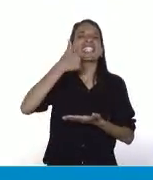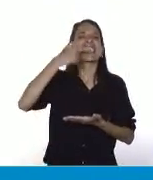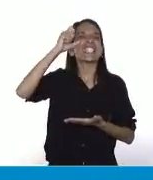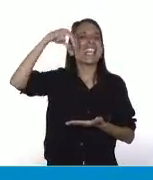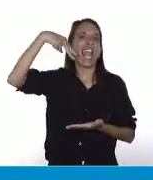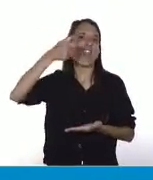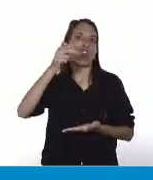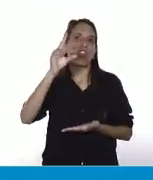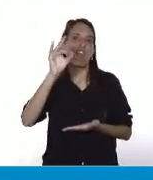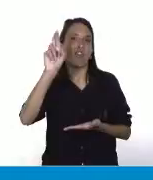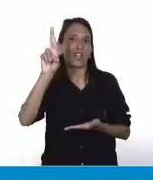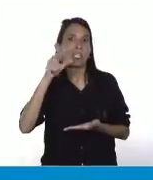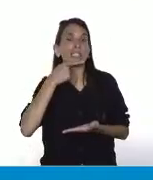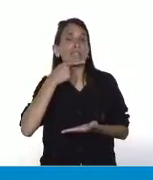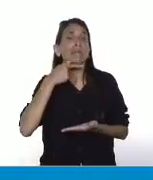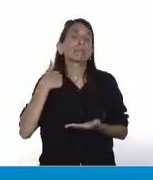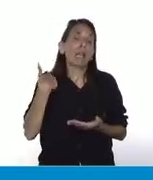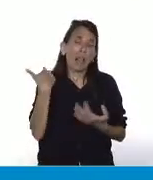avancemos en ese sentido.